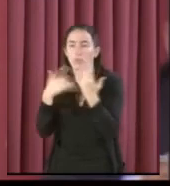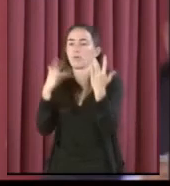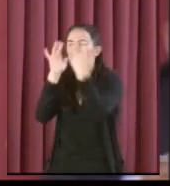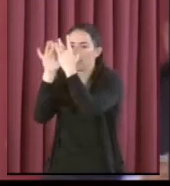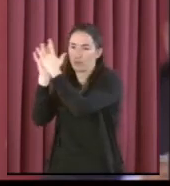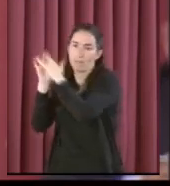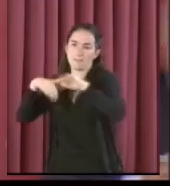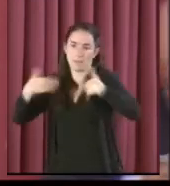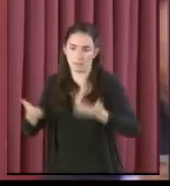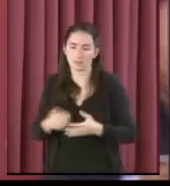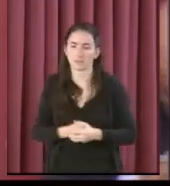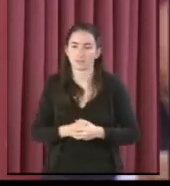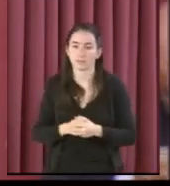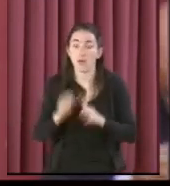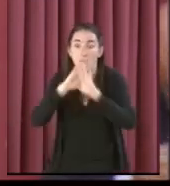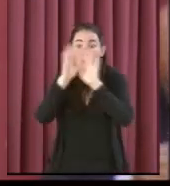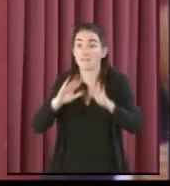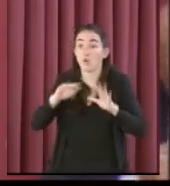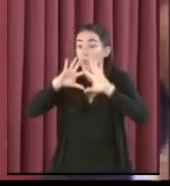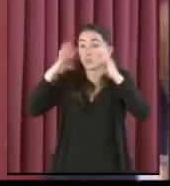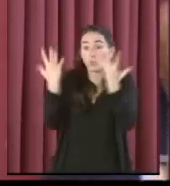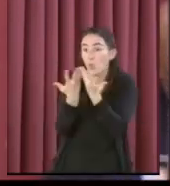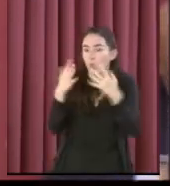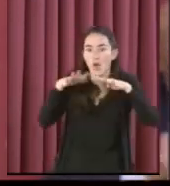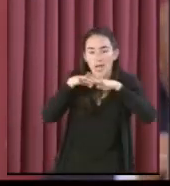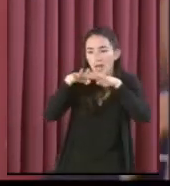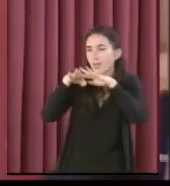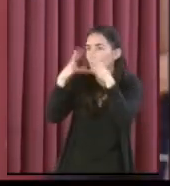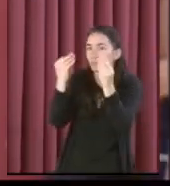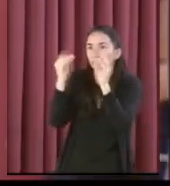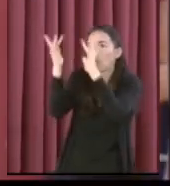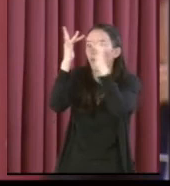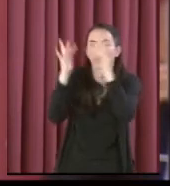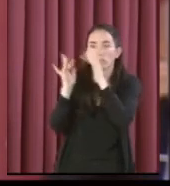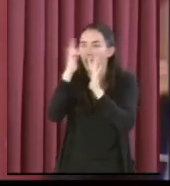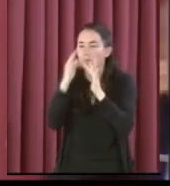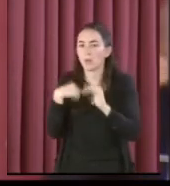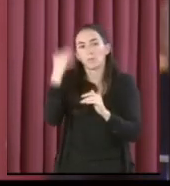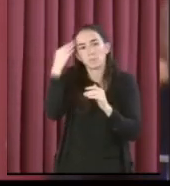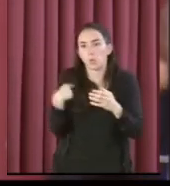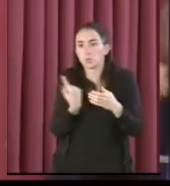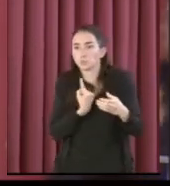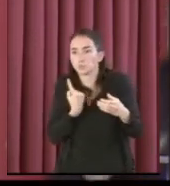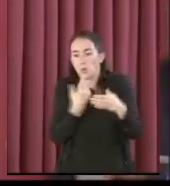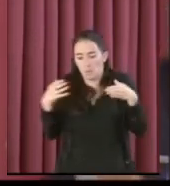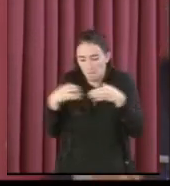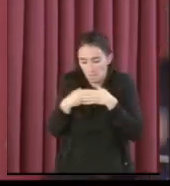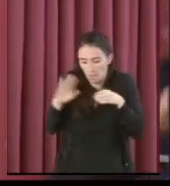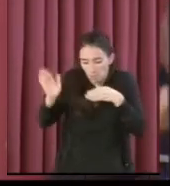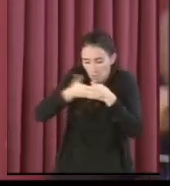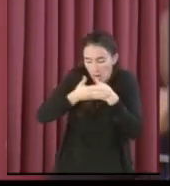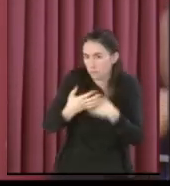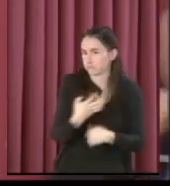cuestión es que en un mundo de redes como el actual, donde el posicionamiento es clave, ya no cabe la opción de vivir aislados, ensimismados.